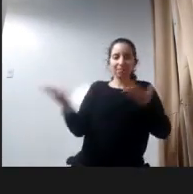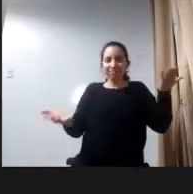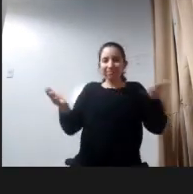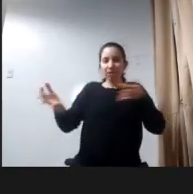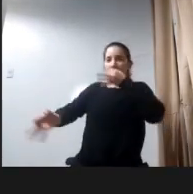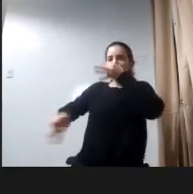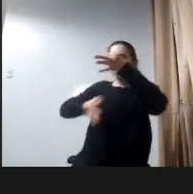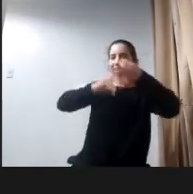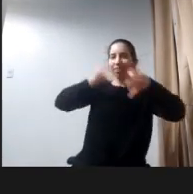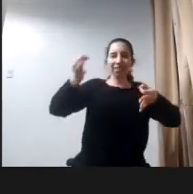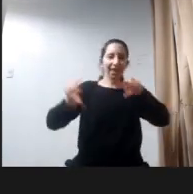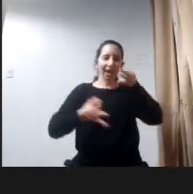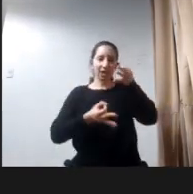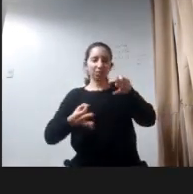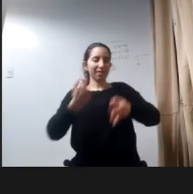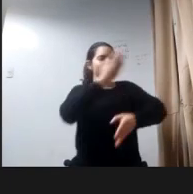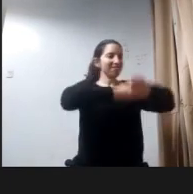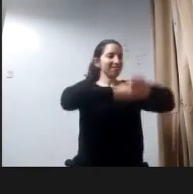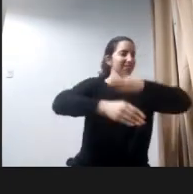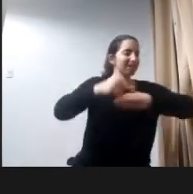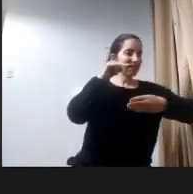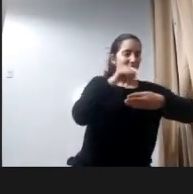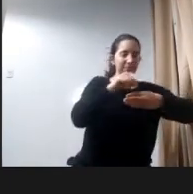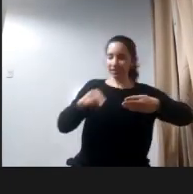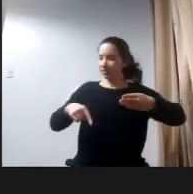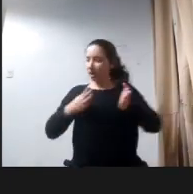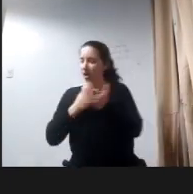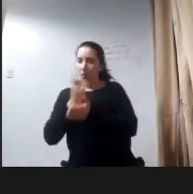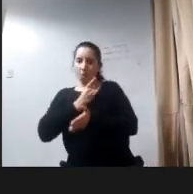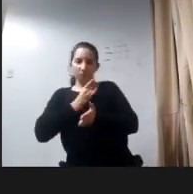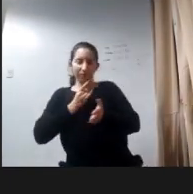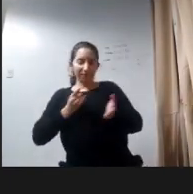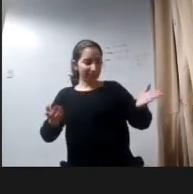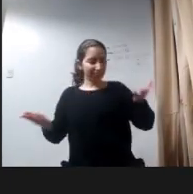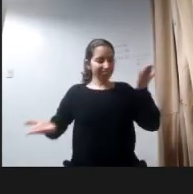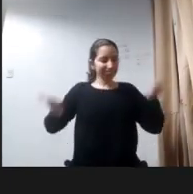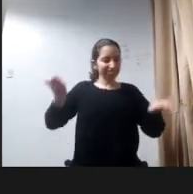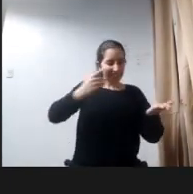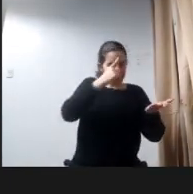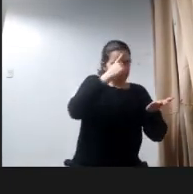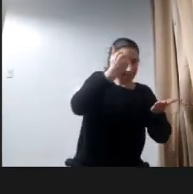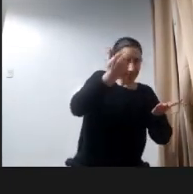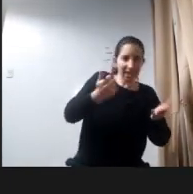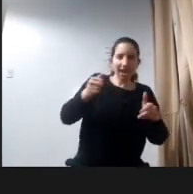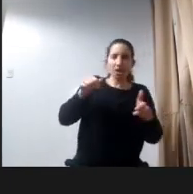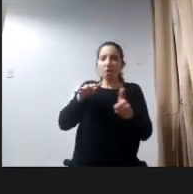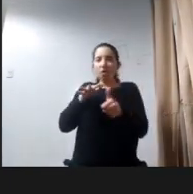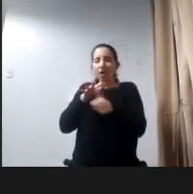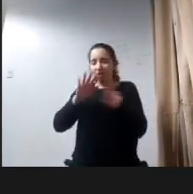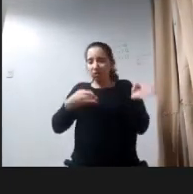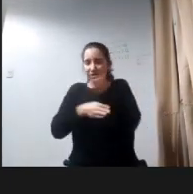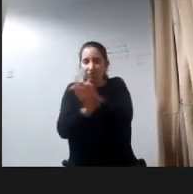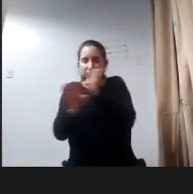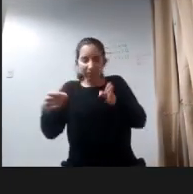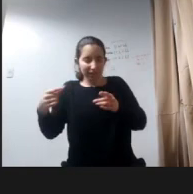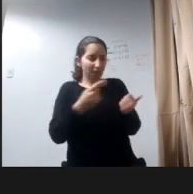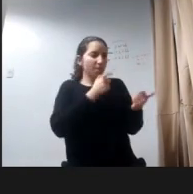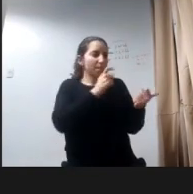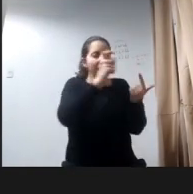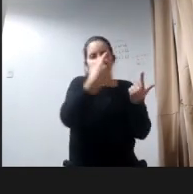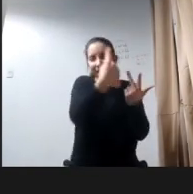las disciplinas dicen algo sobre la discapacidad. La misma idea de discapacidad o de intersexualidad, o cualquiera de estos términos que